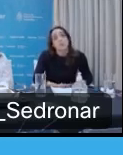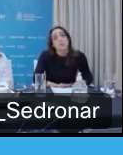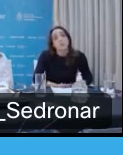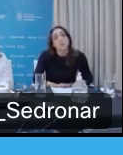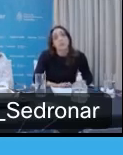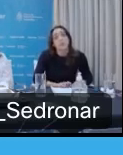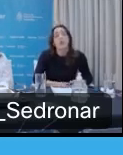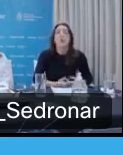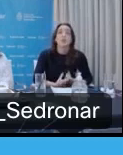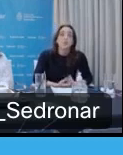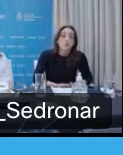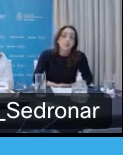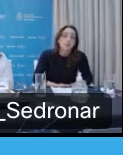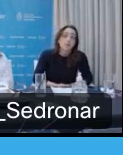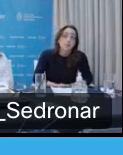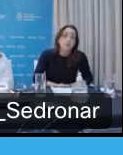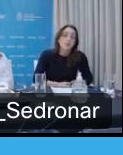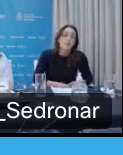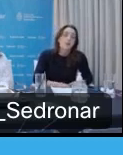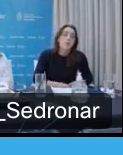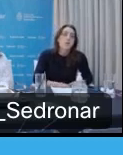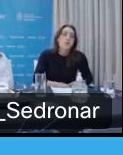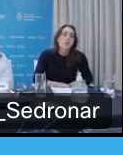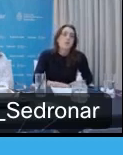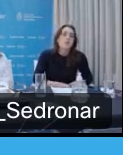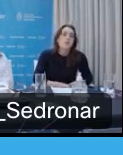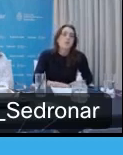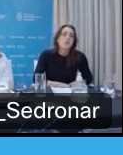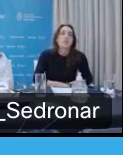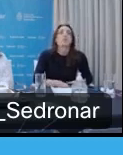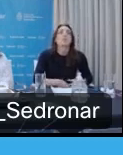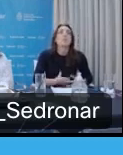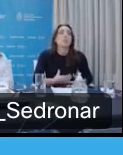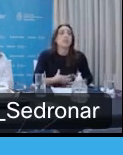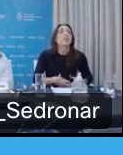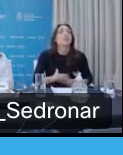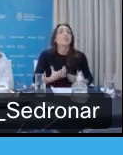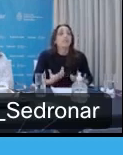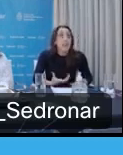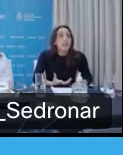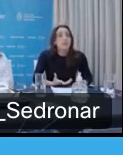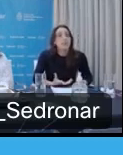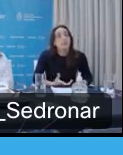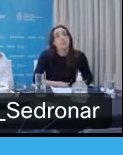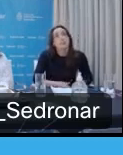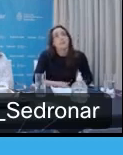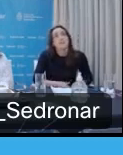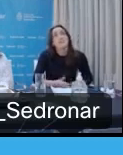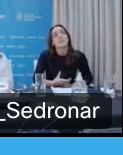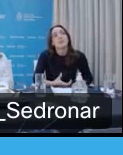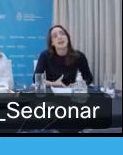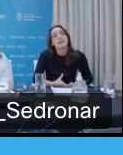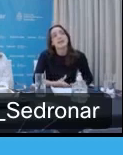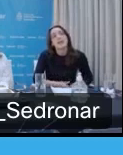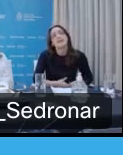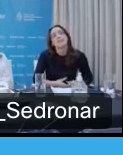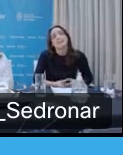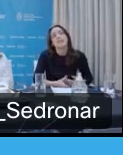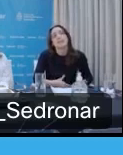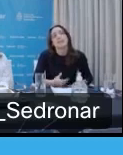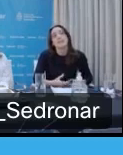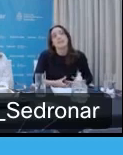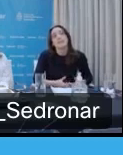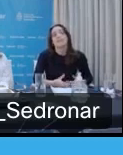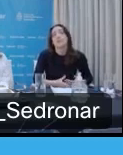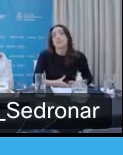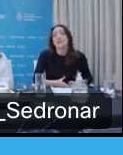nuestros territorios, según los recursos que tengamos. Por eso nosotros queremos plantearlo, ¿no? En plural y hablar